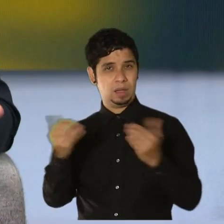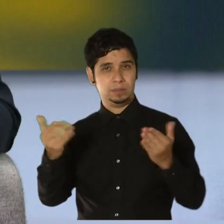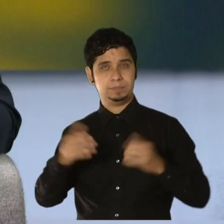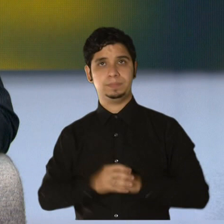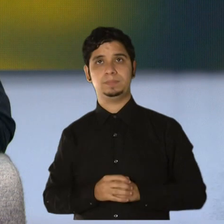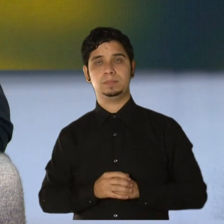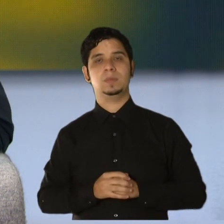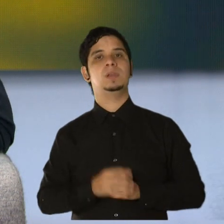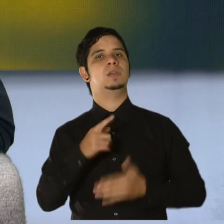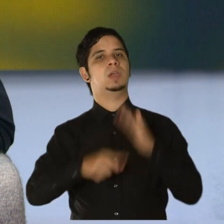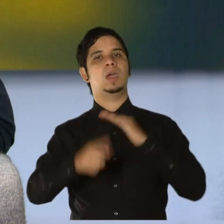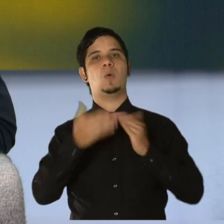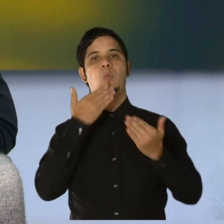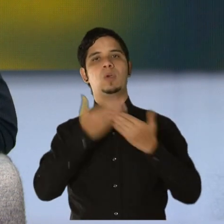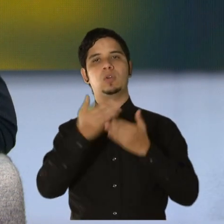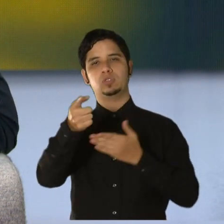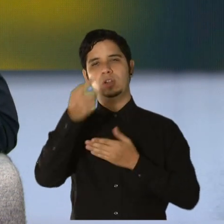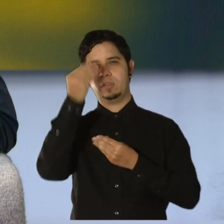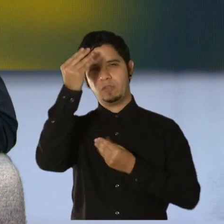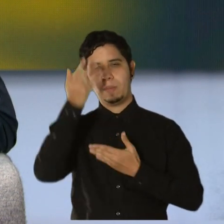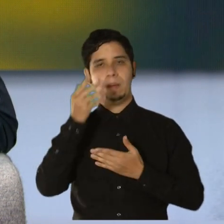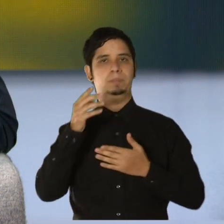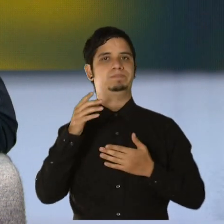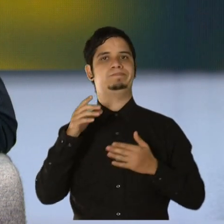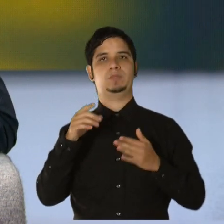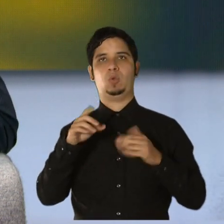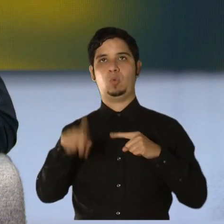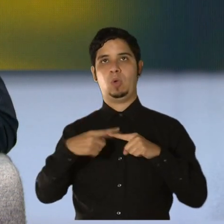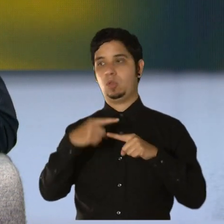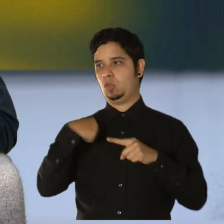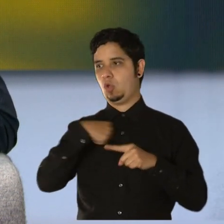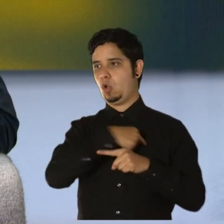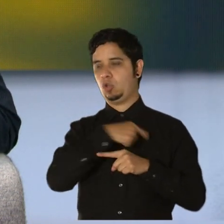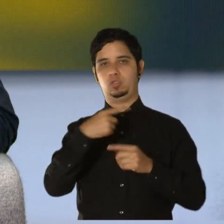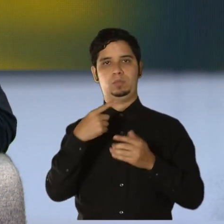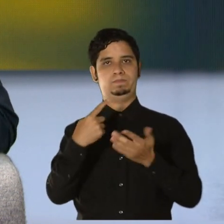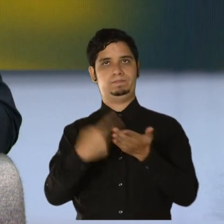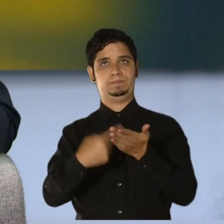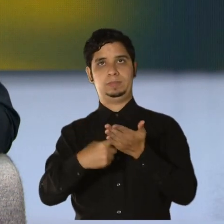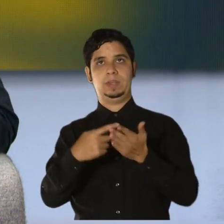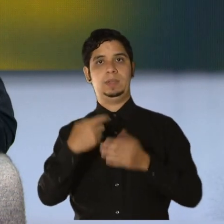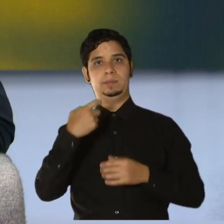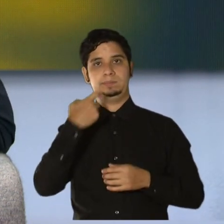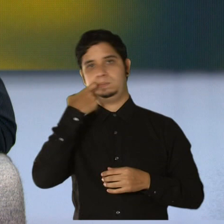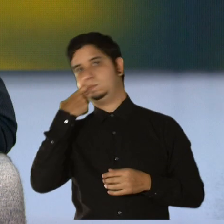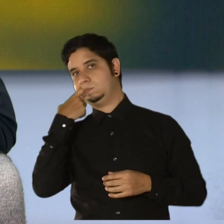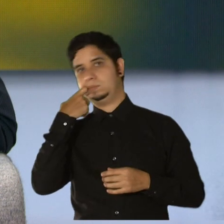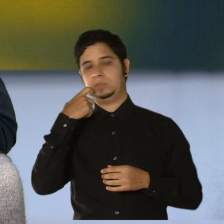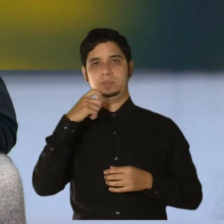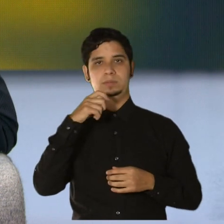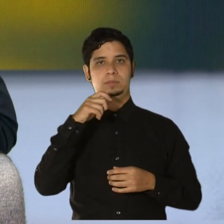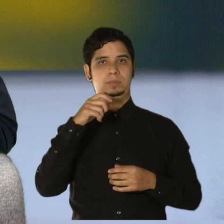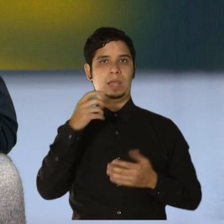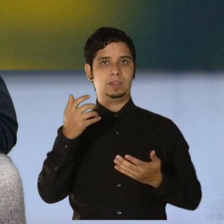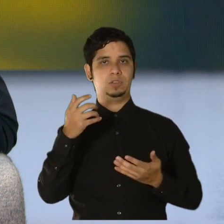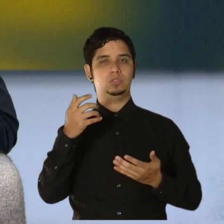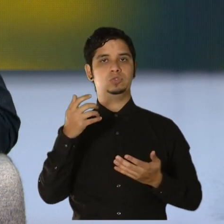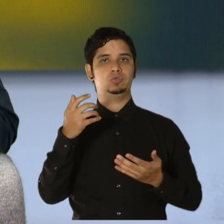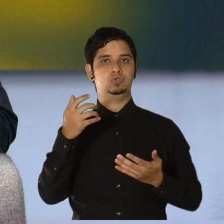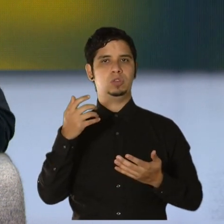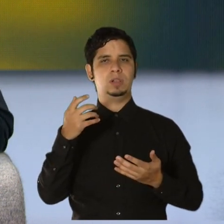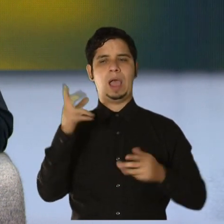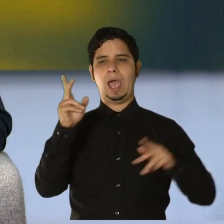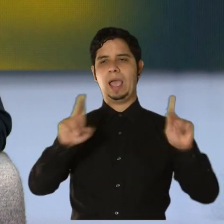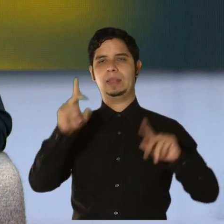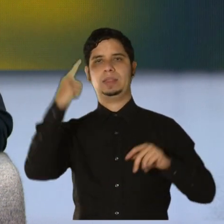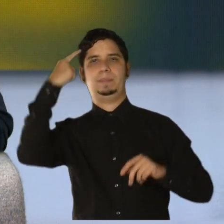qué bueno que lo menciona, mira, porque a veces pensamos que cuando hablamos sobre dependencia o adicción, por, ¿verdad?, ponerle el nombre,